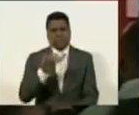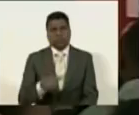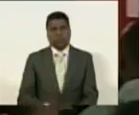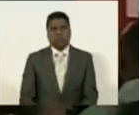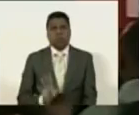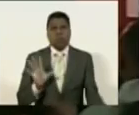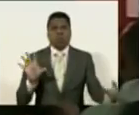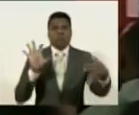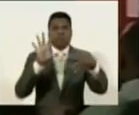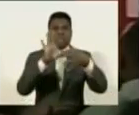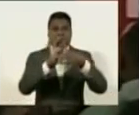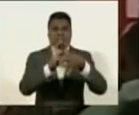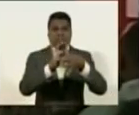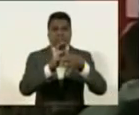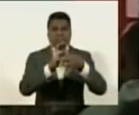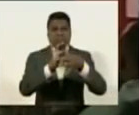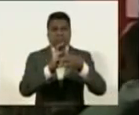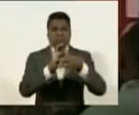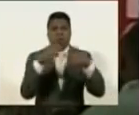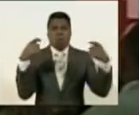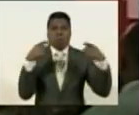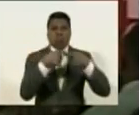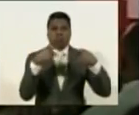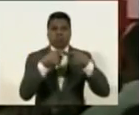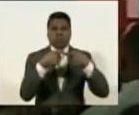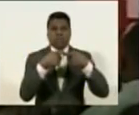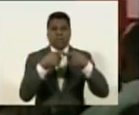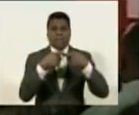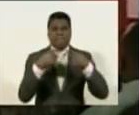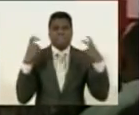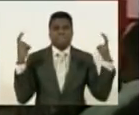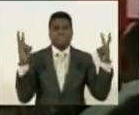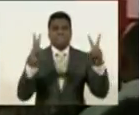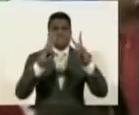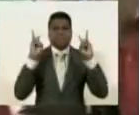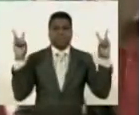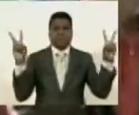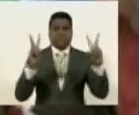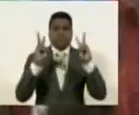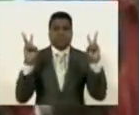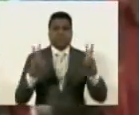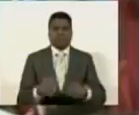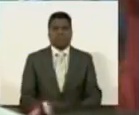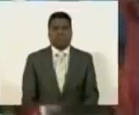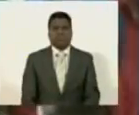Unidad, lucha, batalla y victoria.